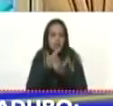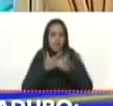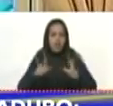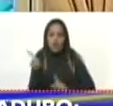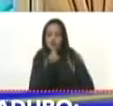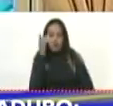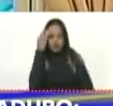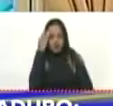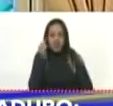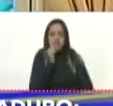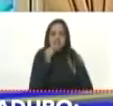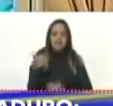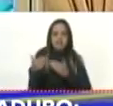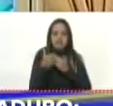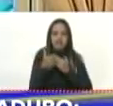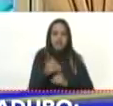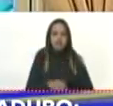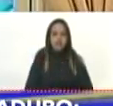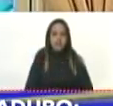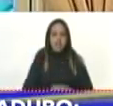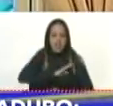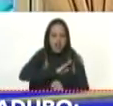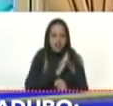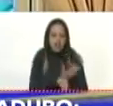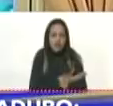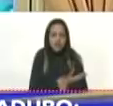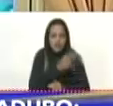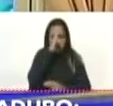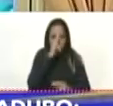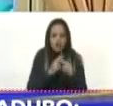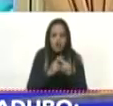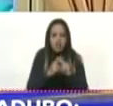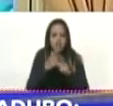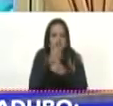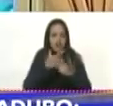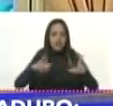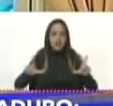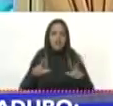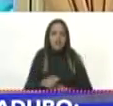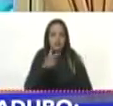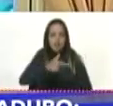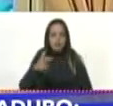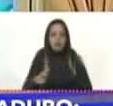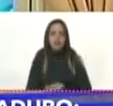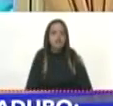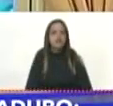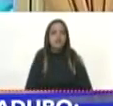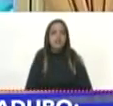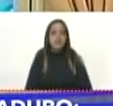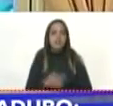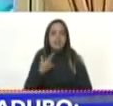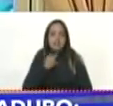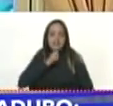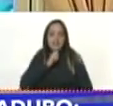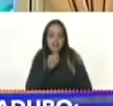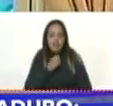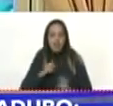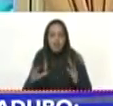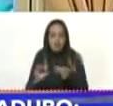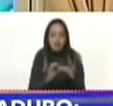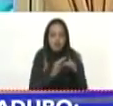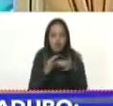metieron, la fuerza y la dignidad de los libertadores y las libertadoras. Y la clave es la unión de los venezolanos y